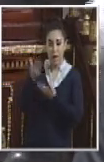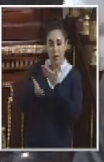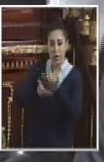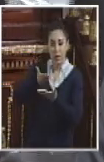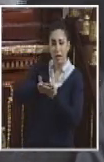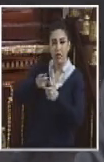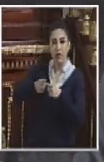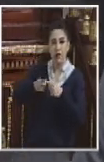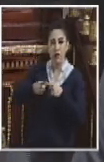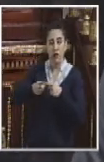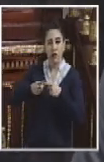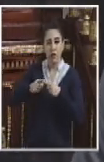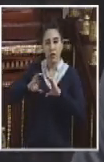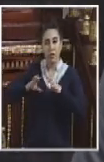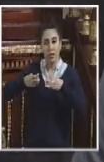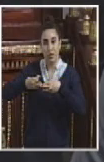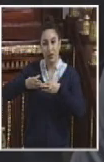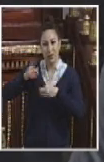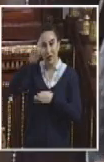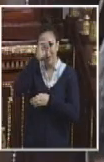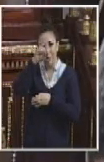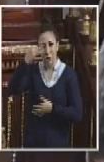Consejo Judicial Ciudadano.